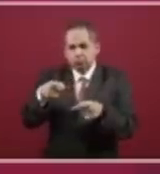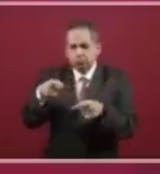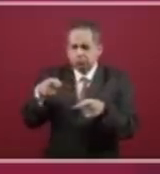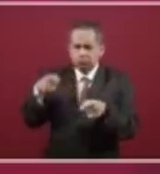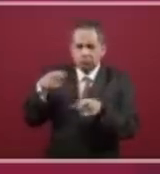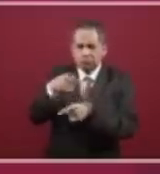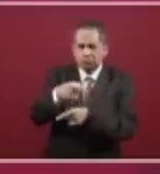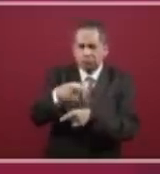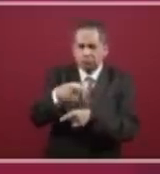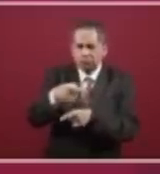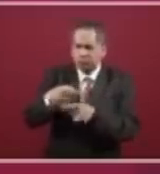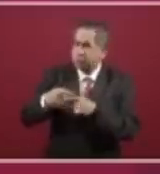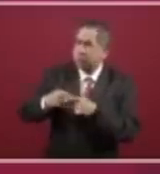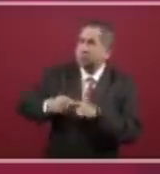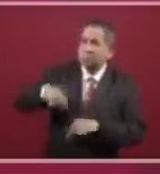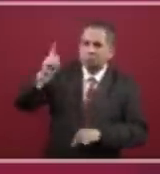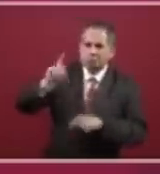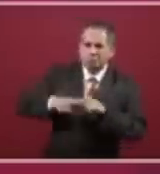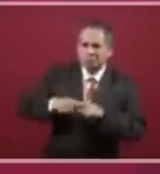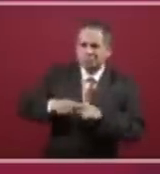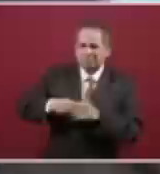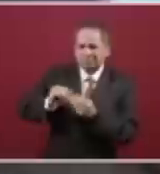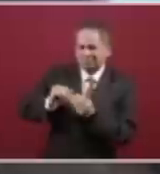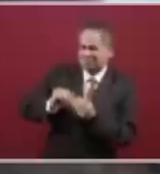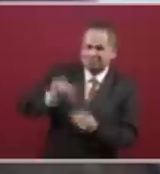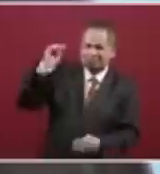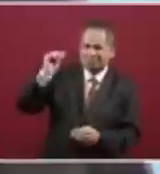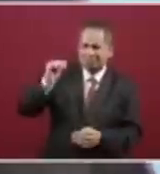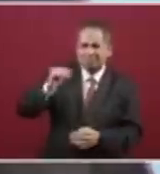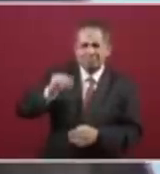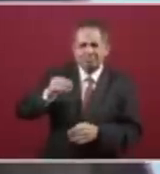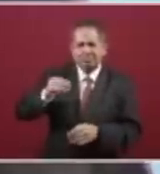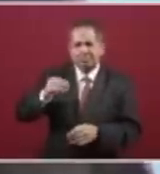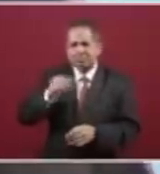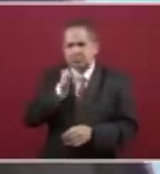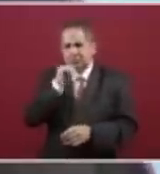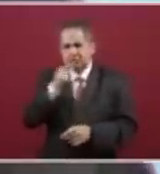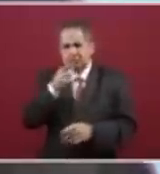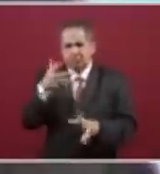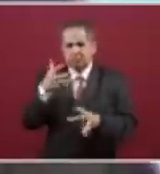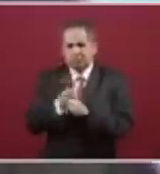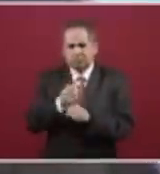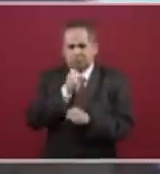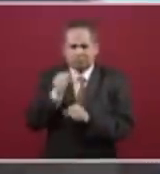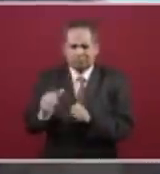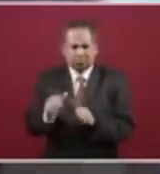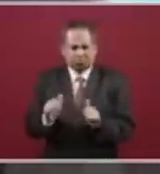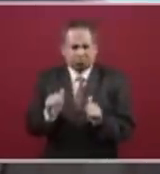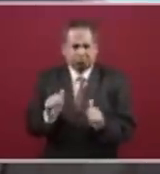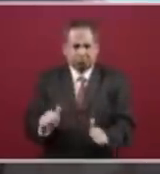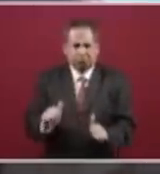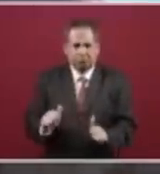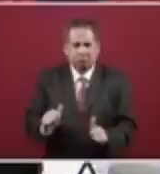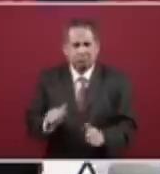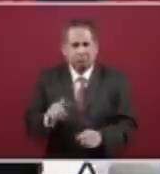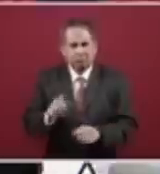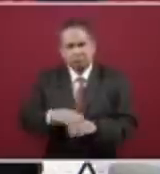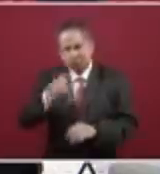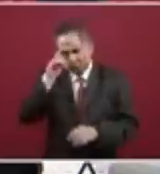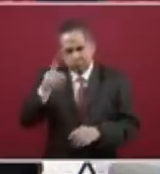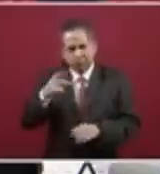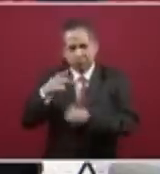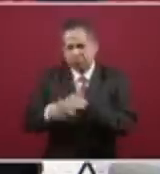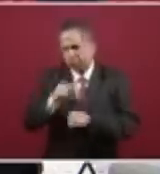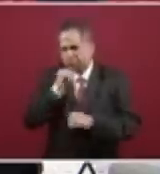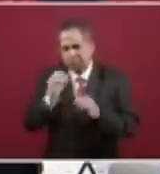que los separan de los kilómetros necesarios para que no haya la menor el menor riesgo